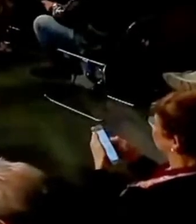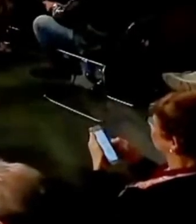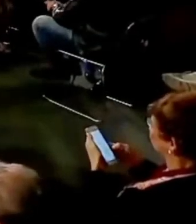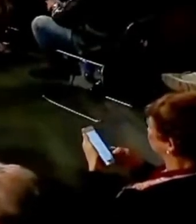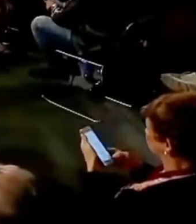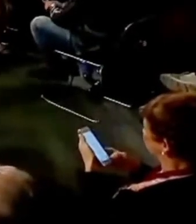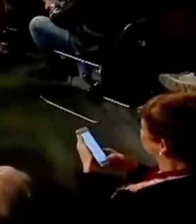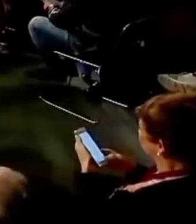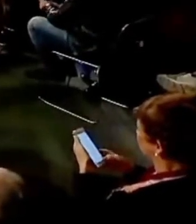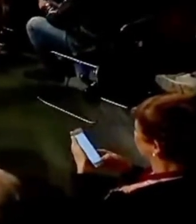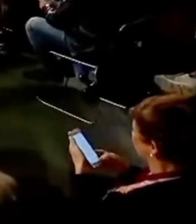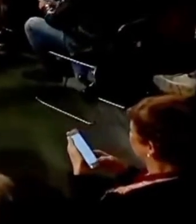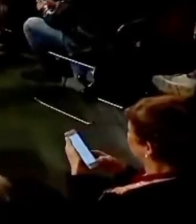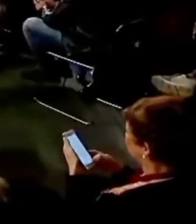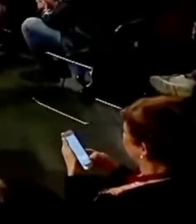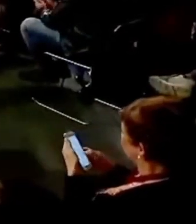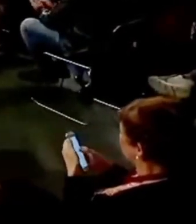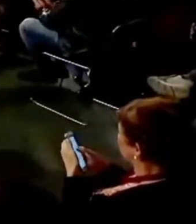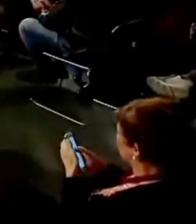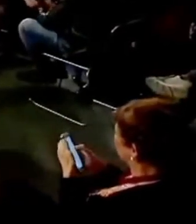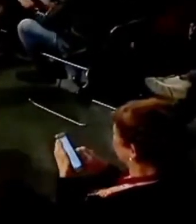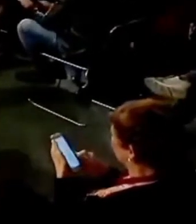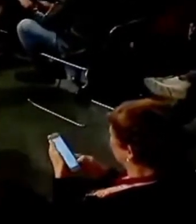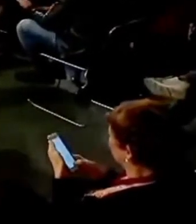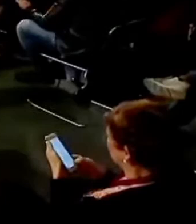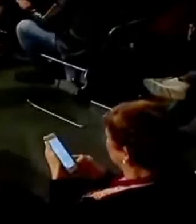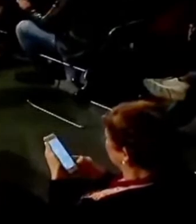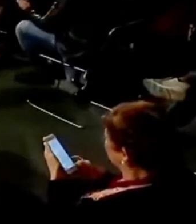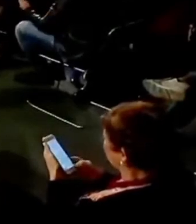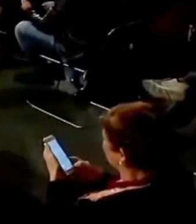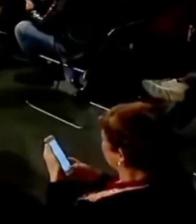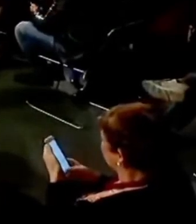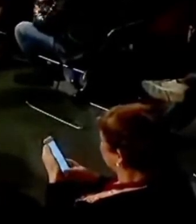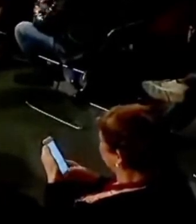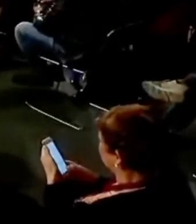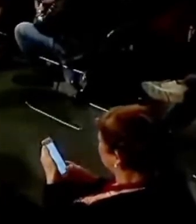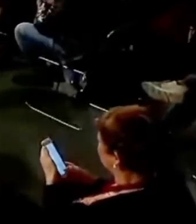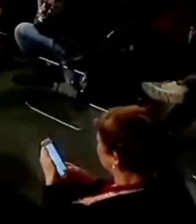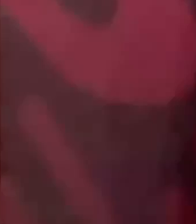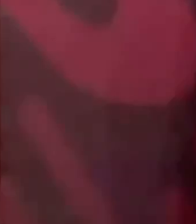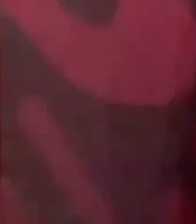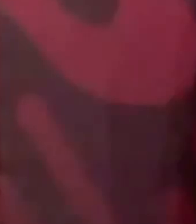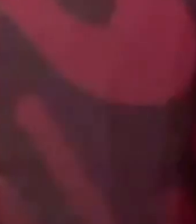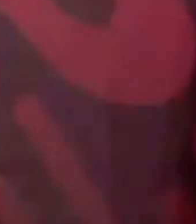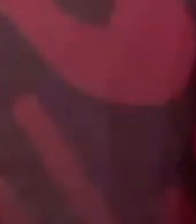Y últimamente, mucho. A mí me tocó